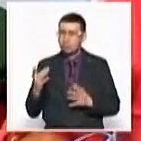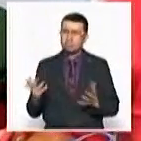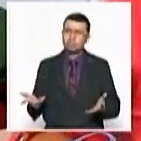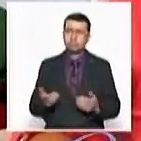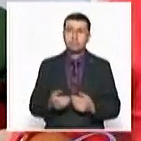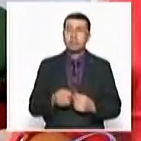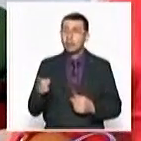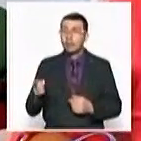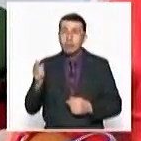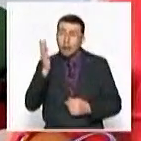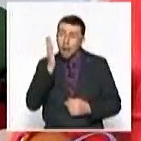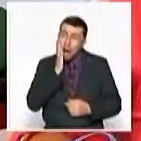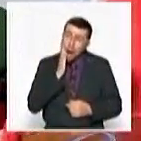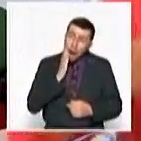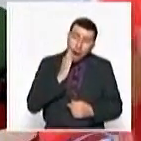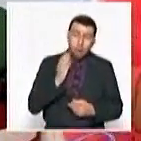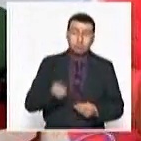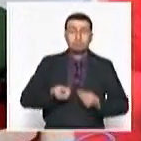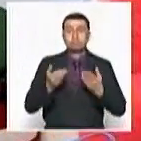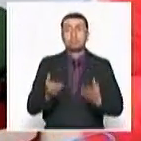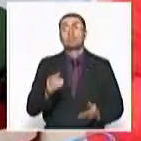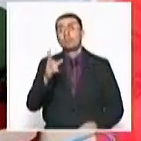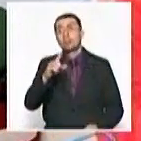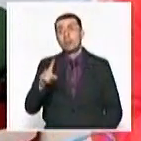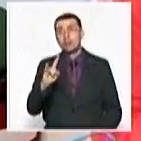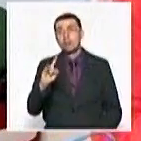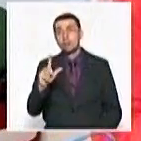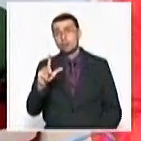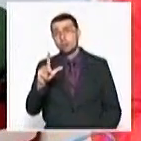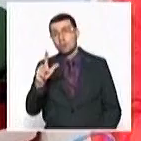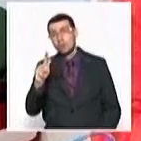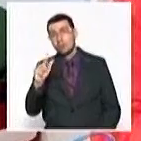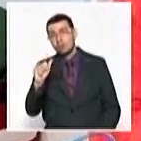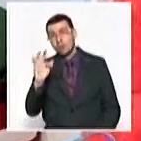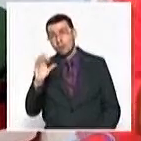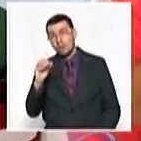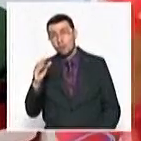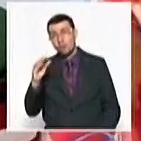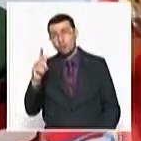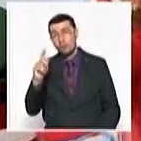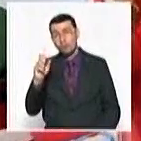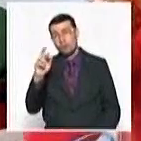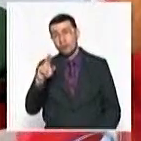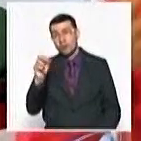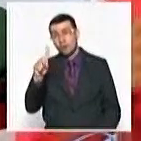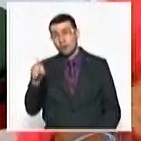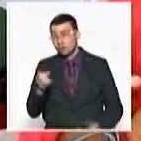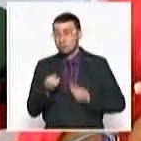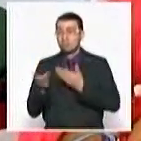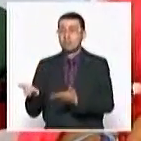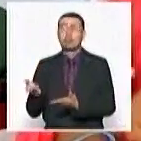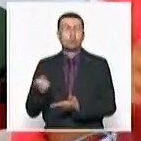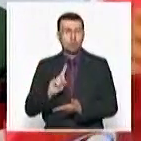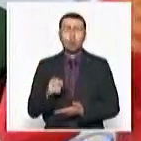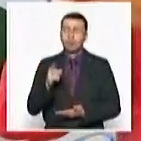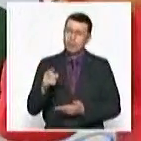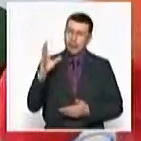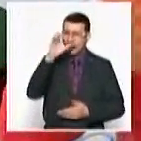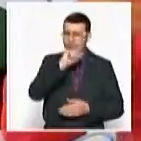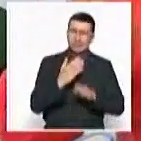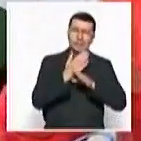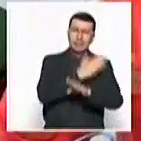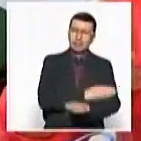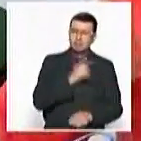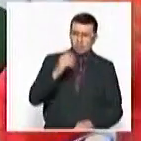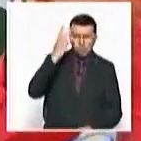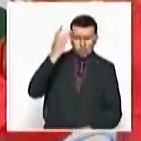anemia, sulfato ferroso, no. Busquen a ver por qué hizo la anemia. Entonces, ustedes no se queden tranquilos con los síntomas.